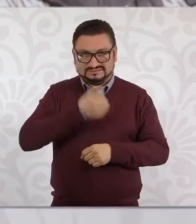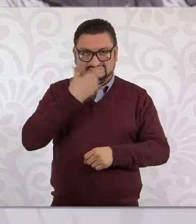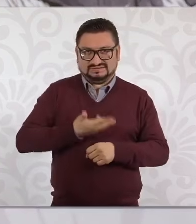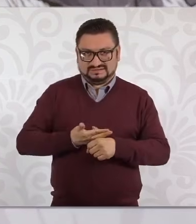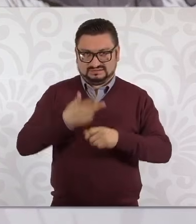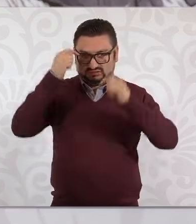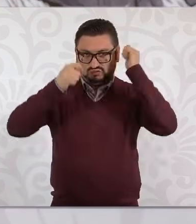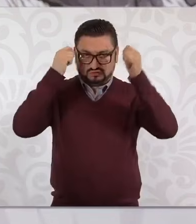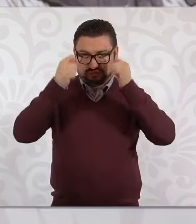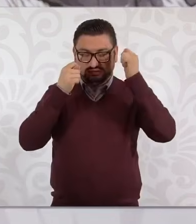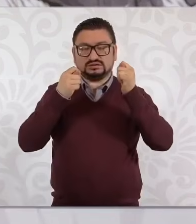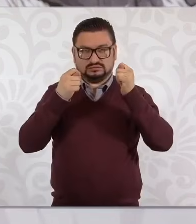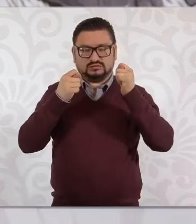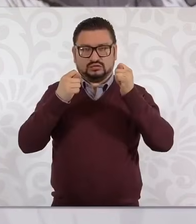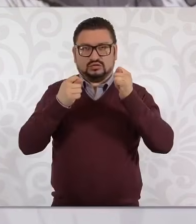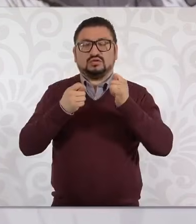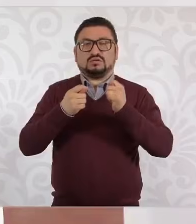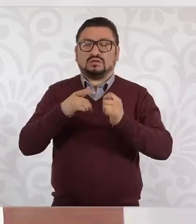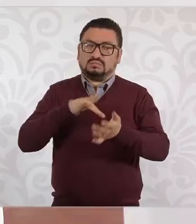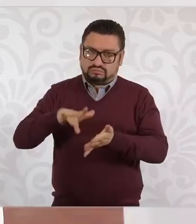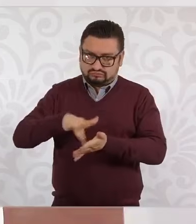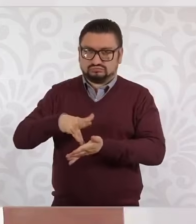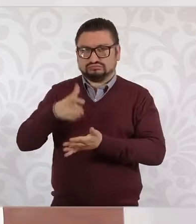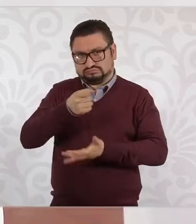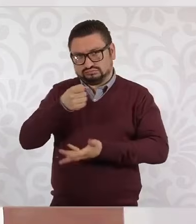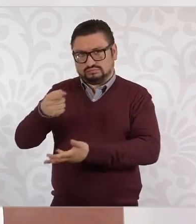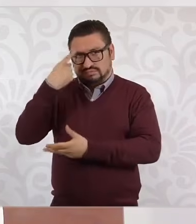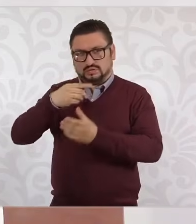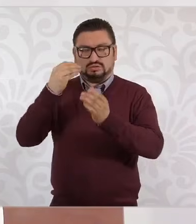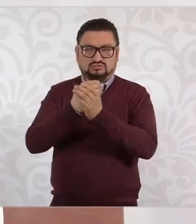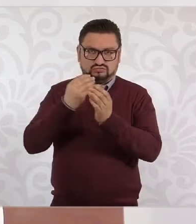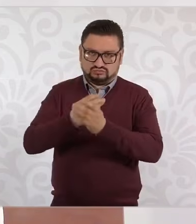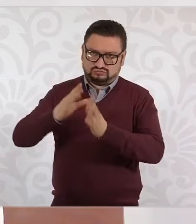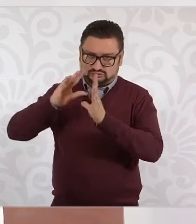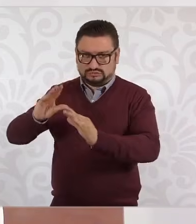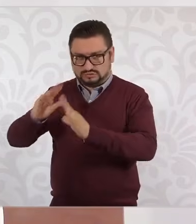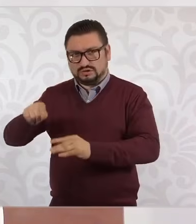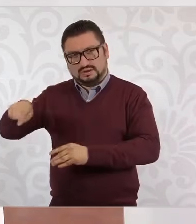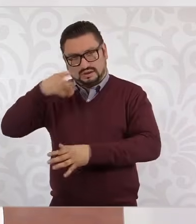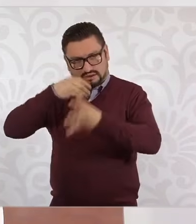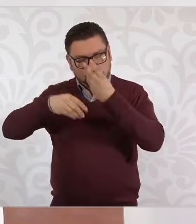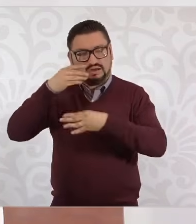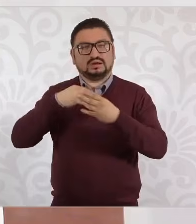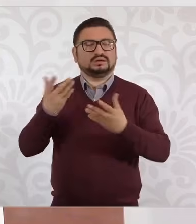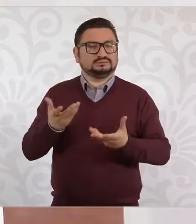Turismo va a destinar recursos para capacitación, para formación,